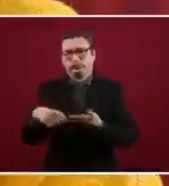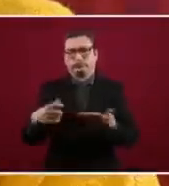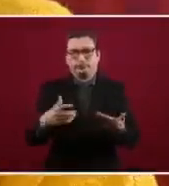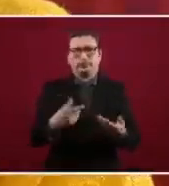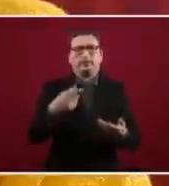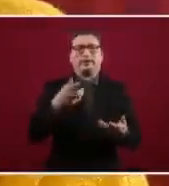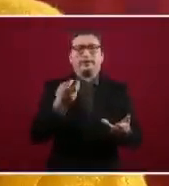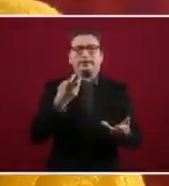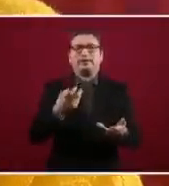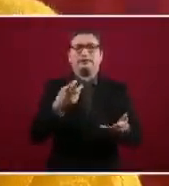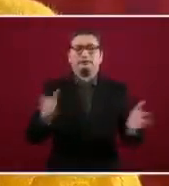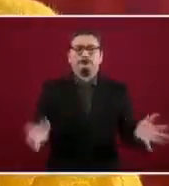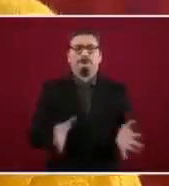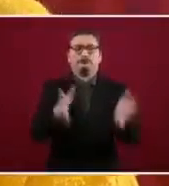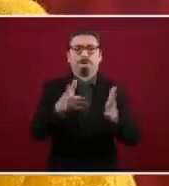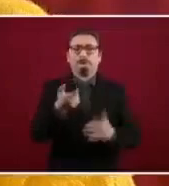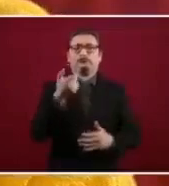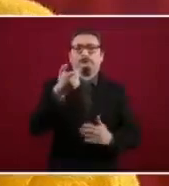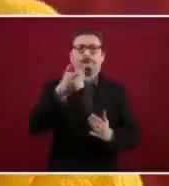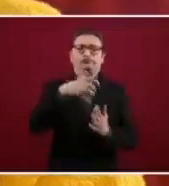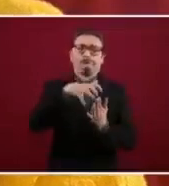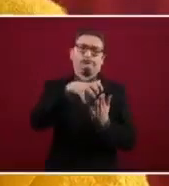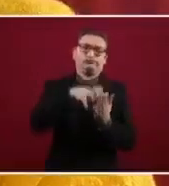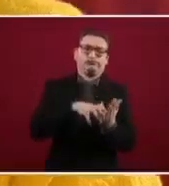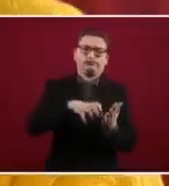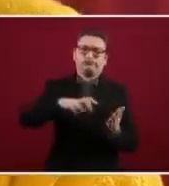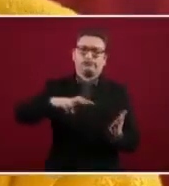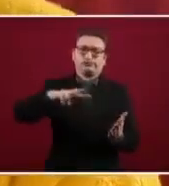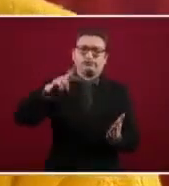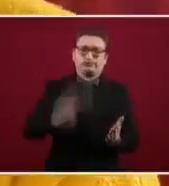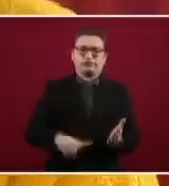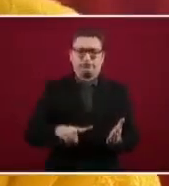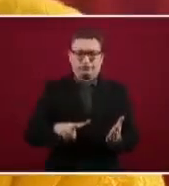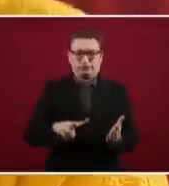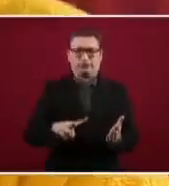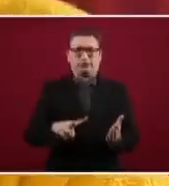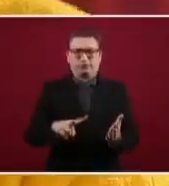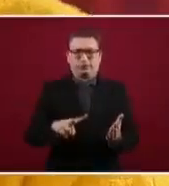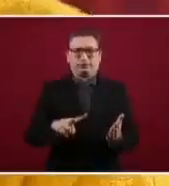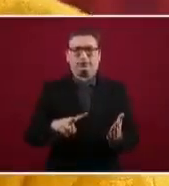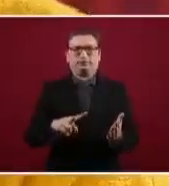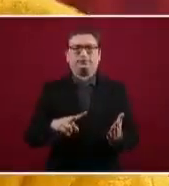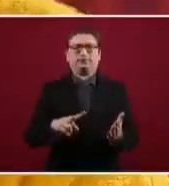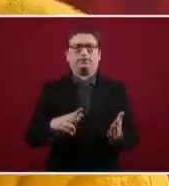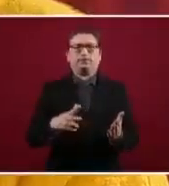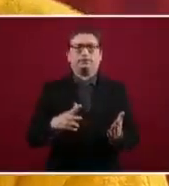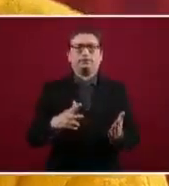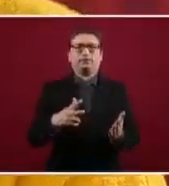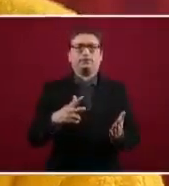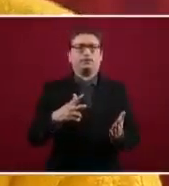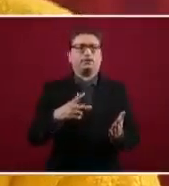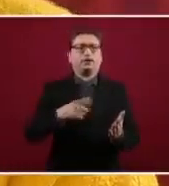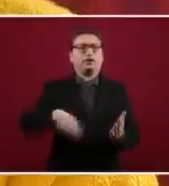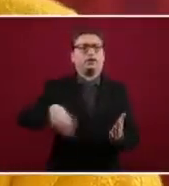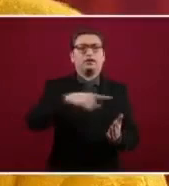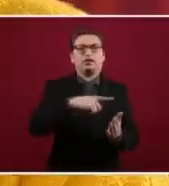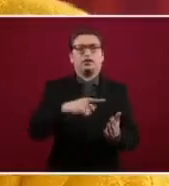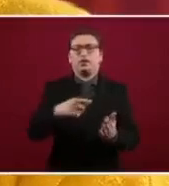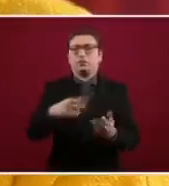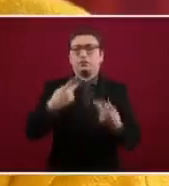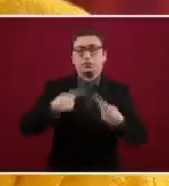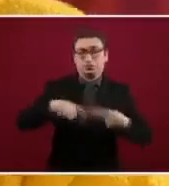pase por descuentos reales pasé por un ofrecimiento a los